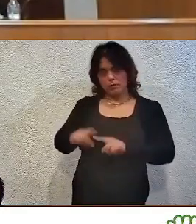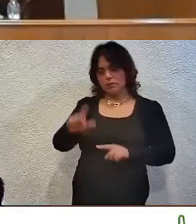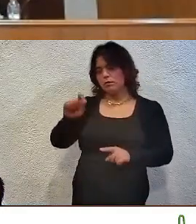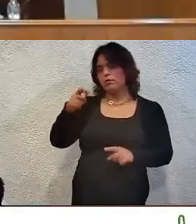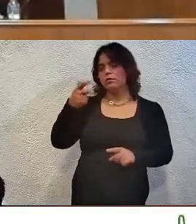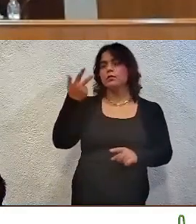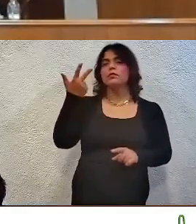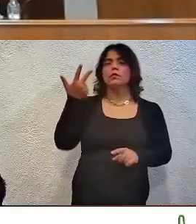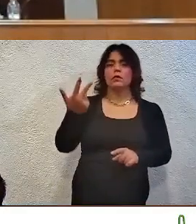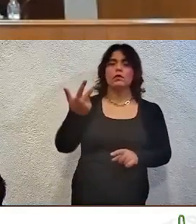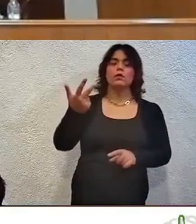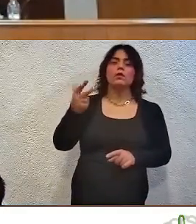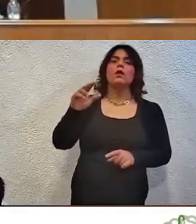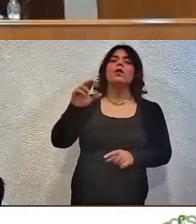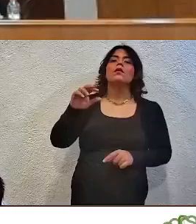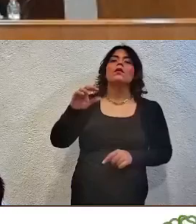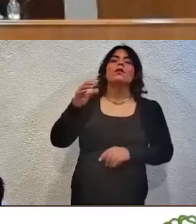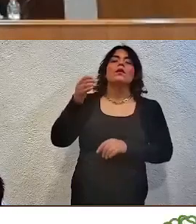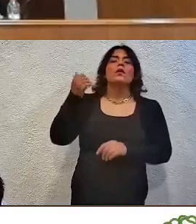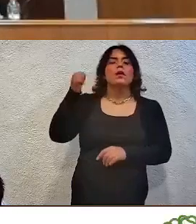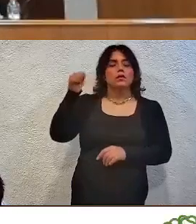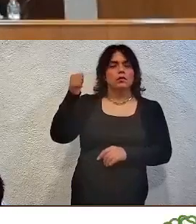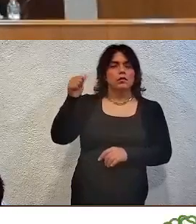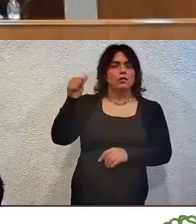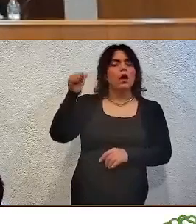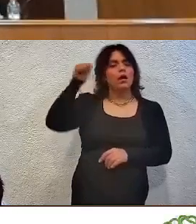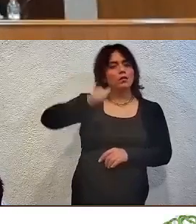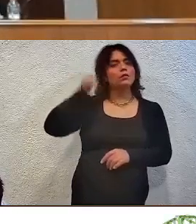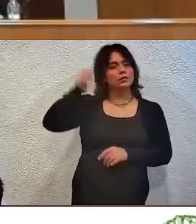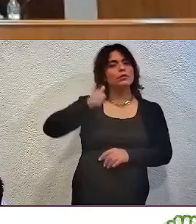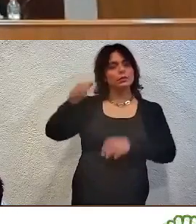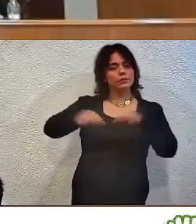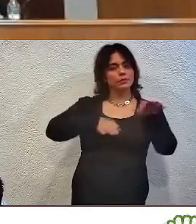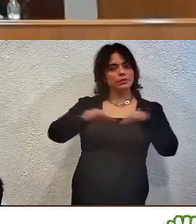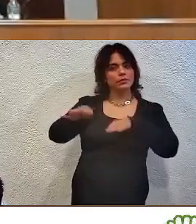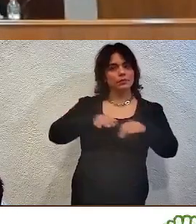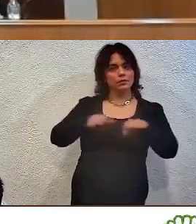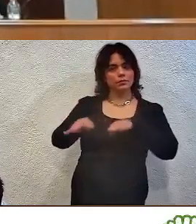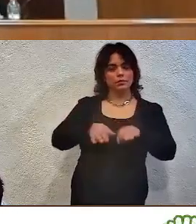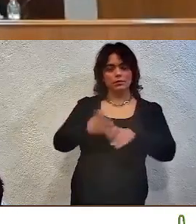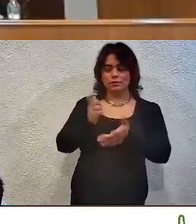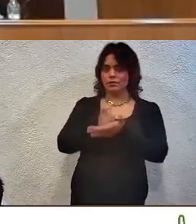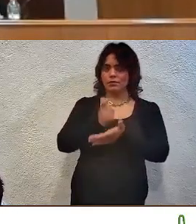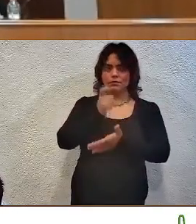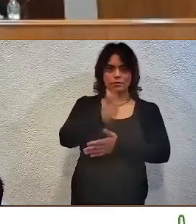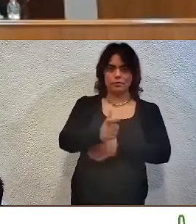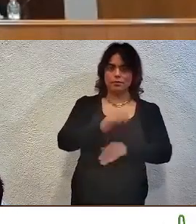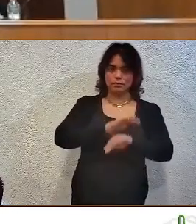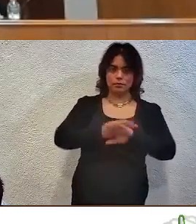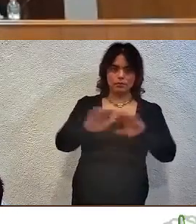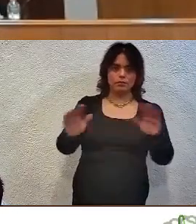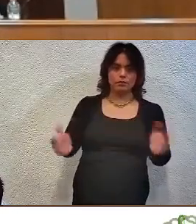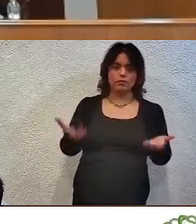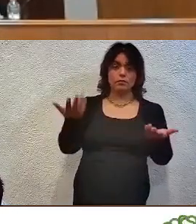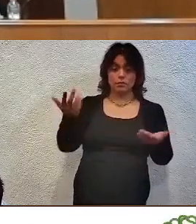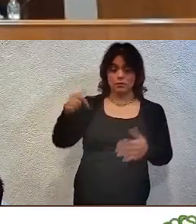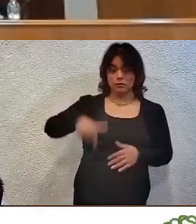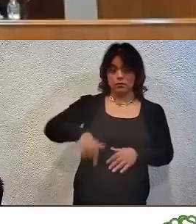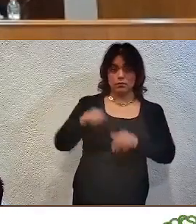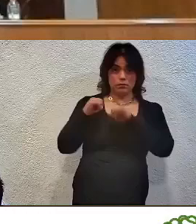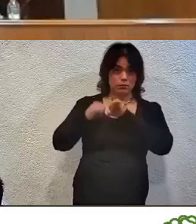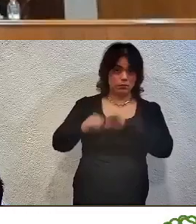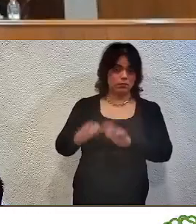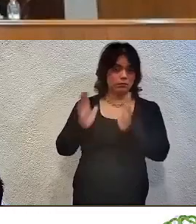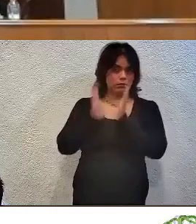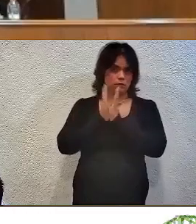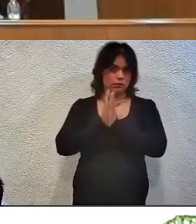del presente año las partes suscribieron un convenio laboral con recibo finiquito, solicitando a esta autoridad jurisdiccional se diera